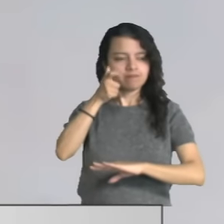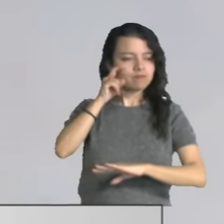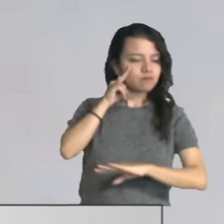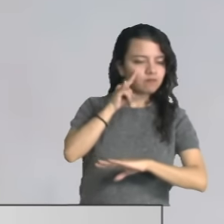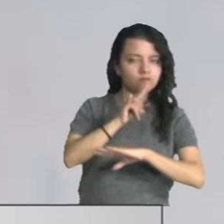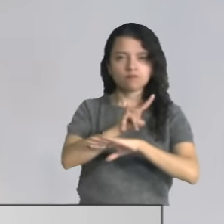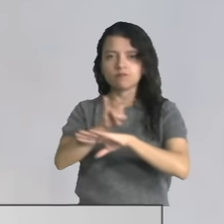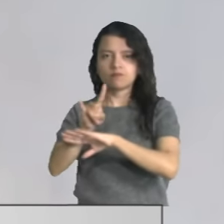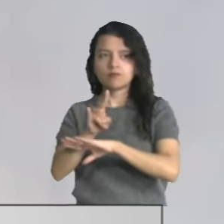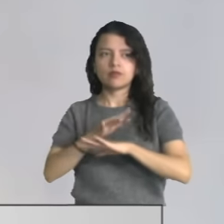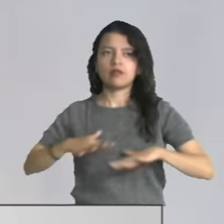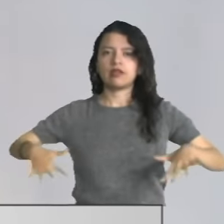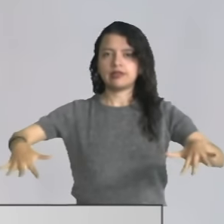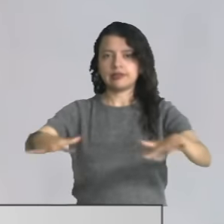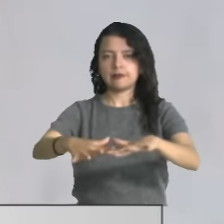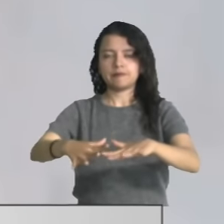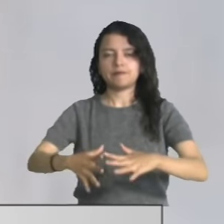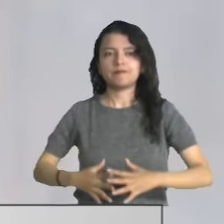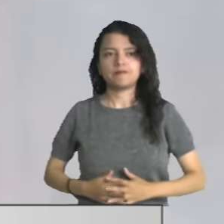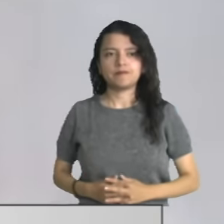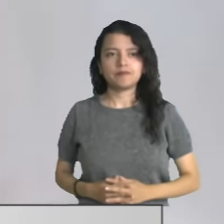seguridad en sus instalaciones.